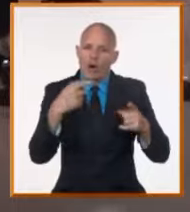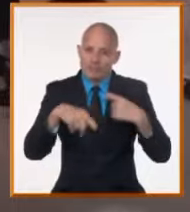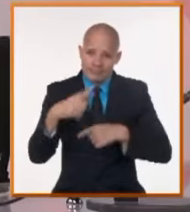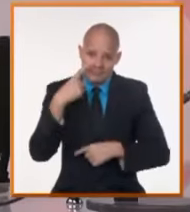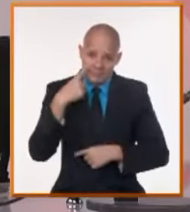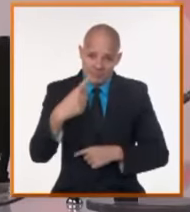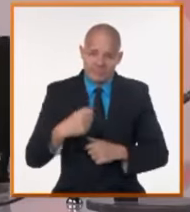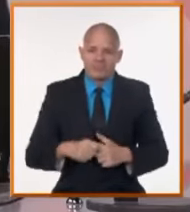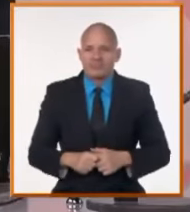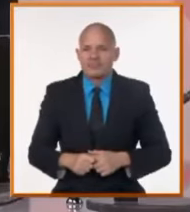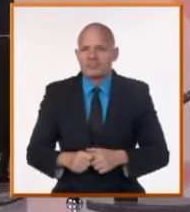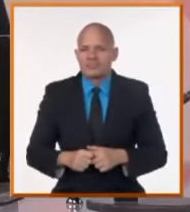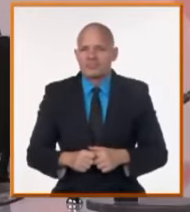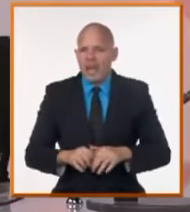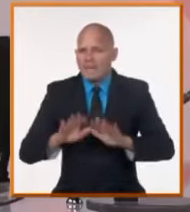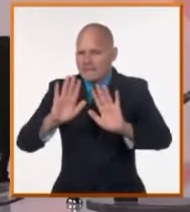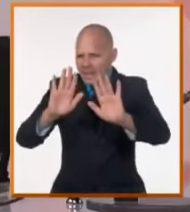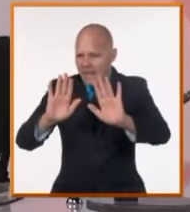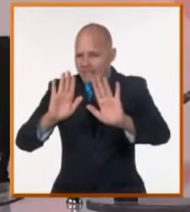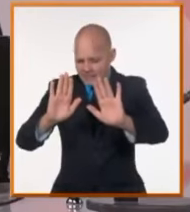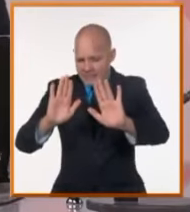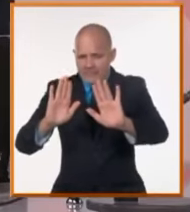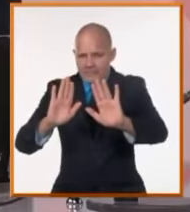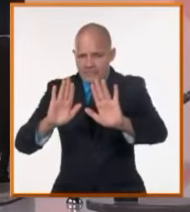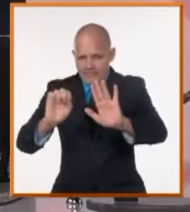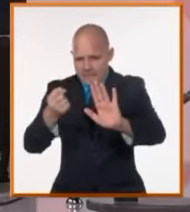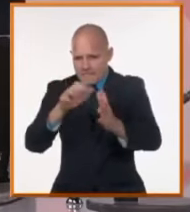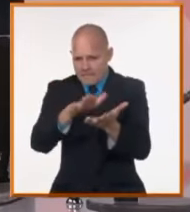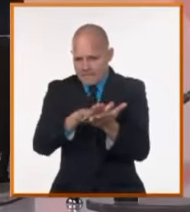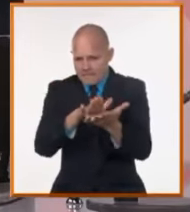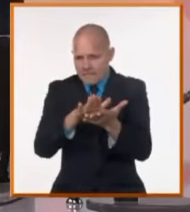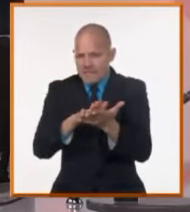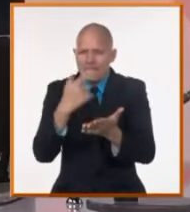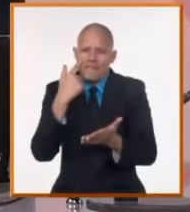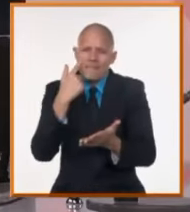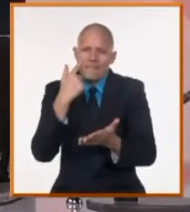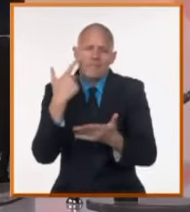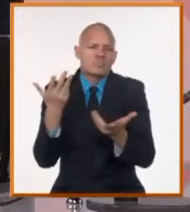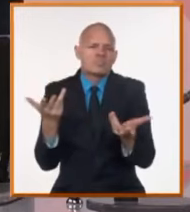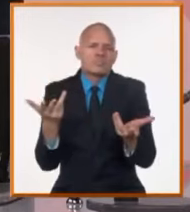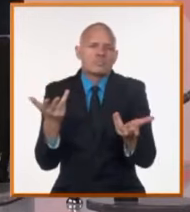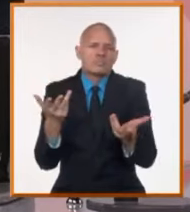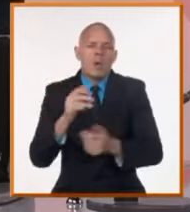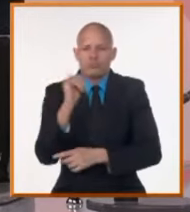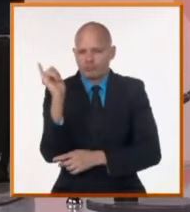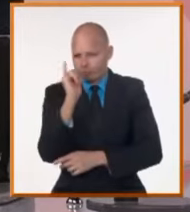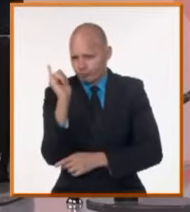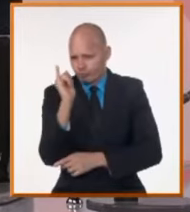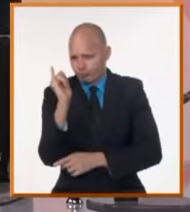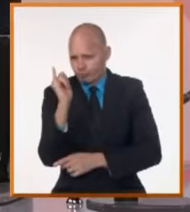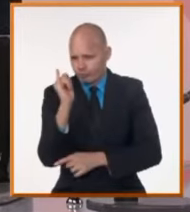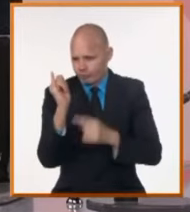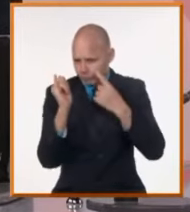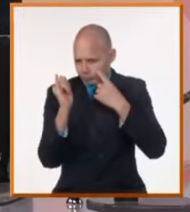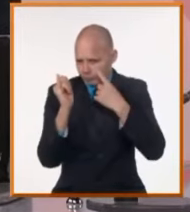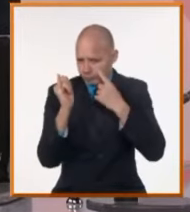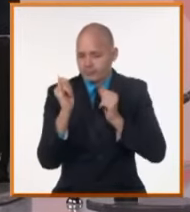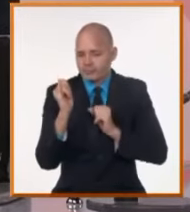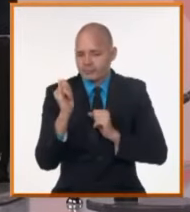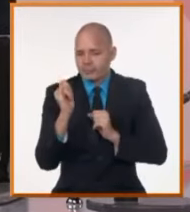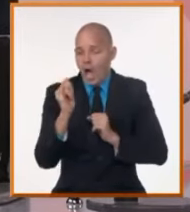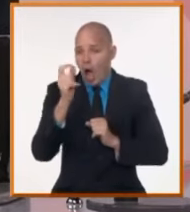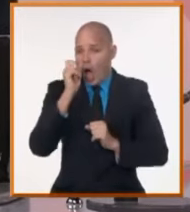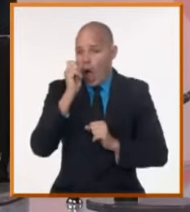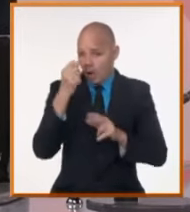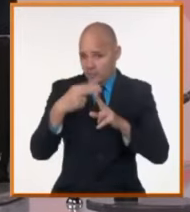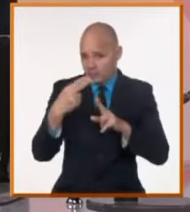por ejemplo, bueno, vamos a ver antes, es que no quiero dejar de ponerlo, este video de Bolton